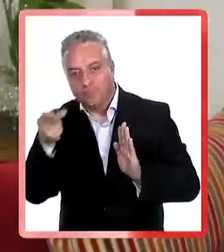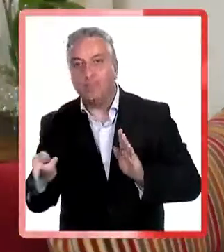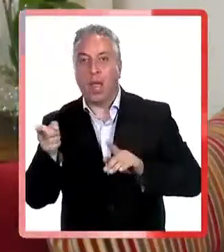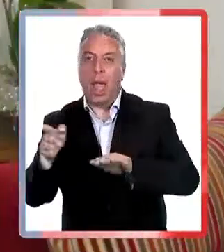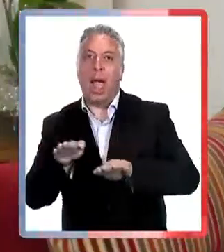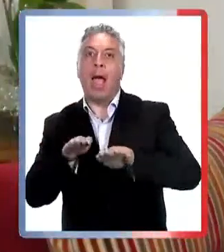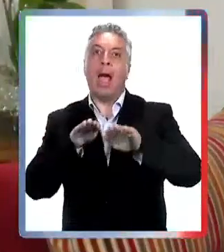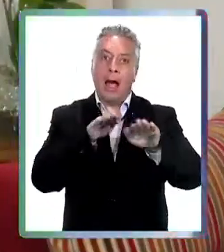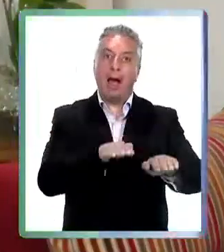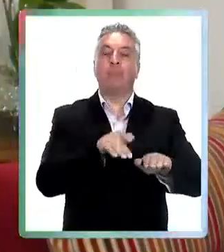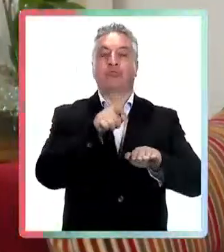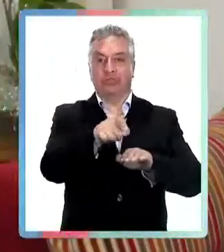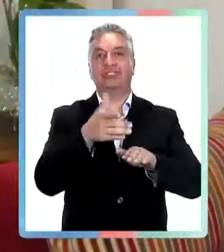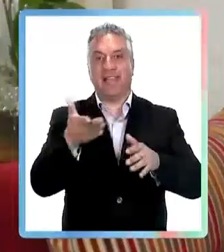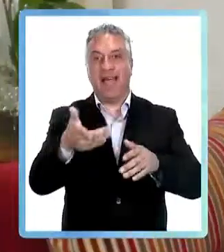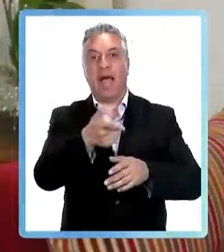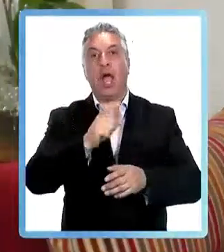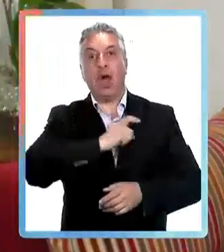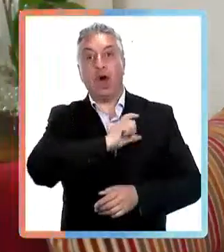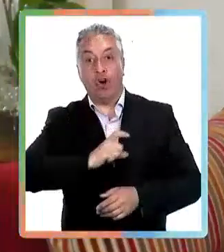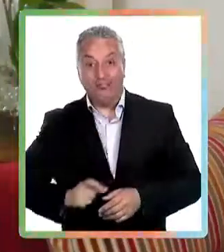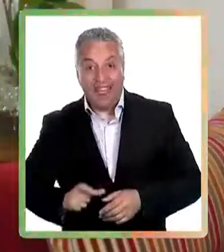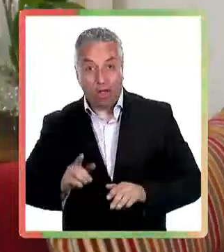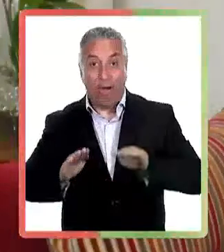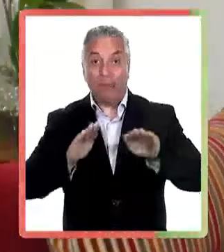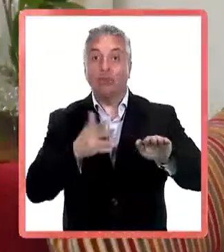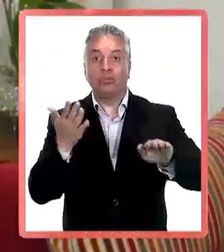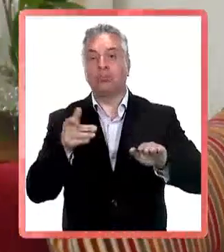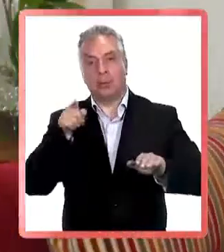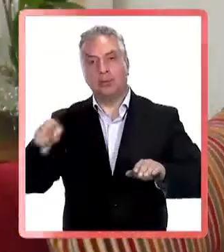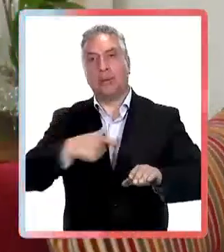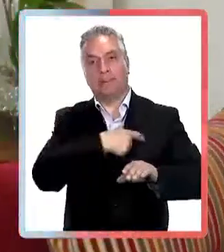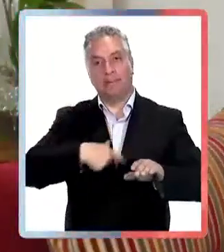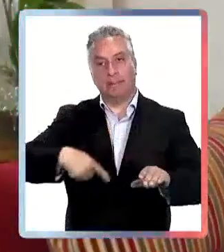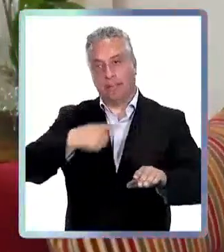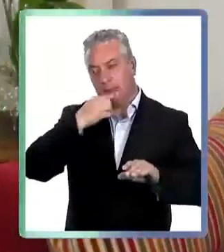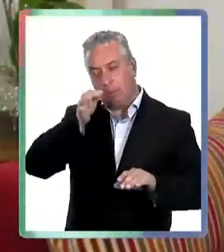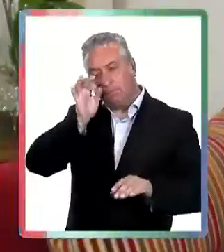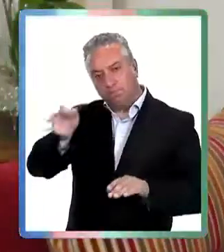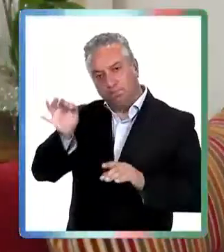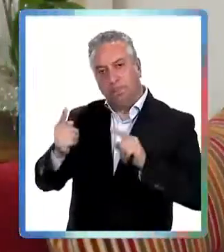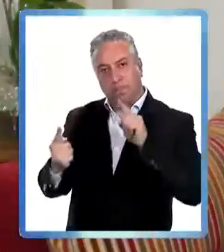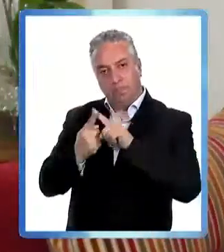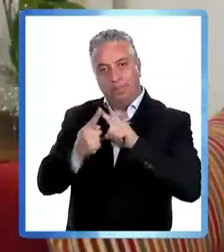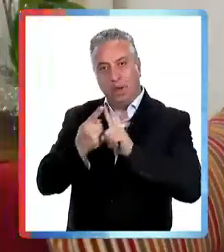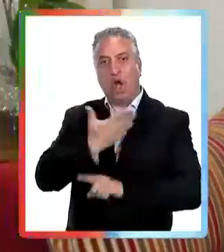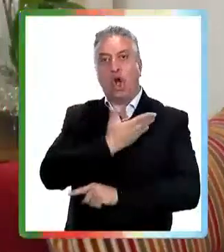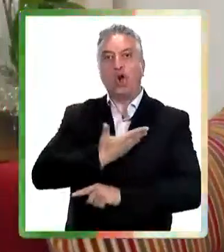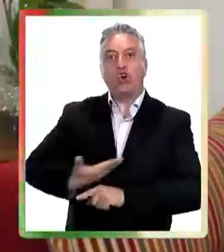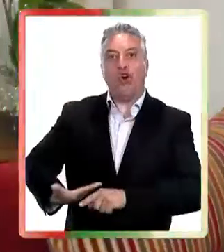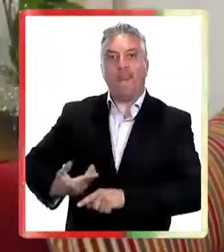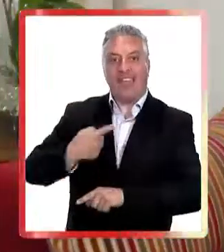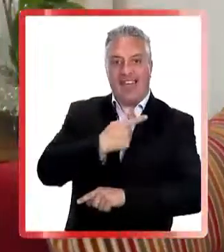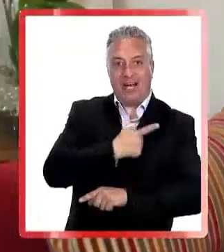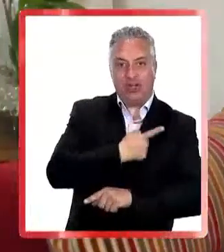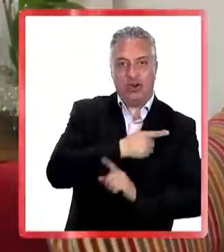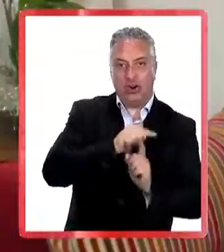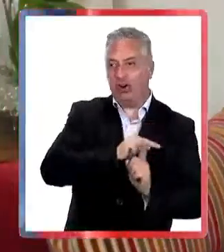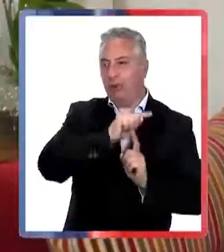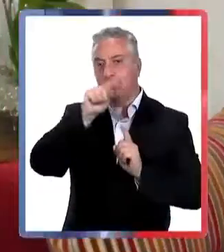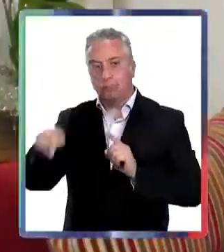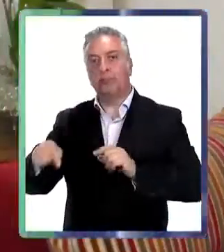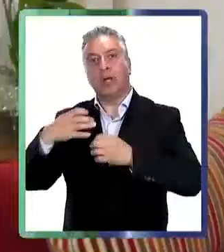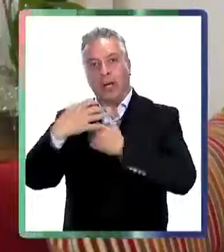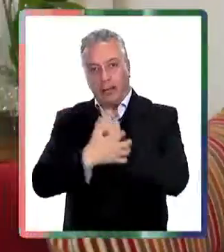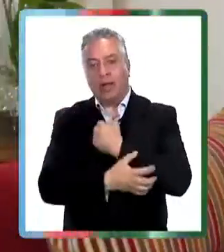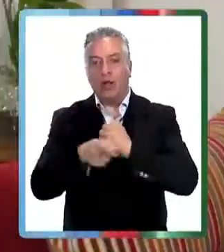mantener todavía esta figura del delegado que recibe instrucciones precisas desde el gobierno para